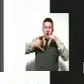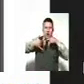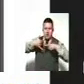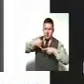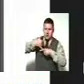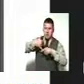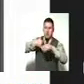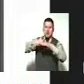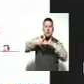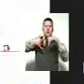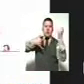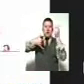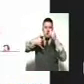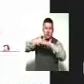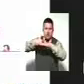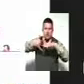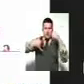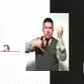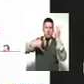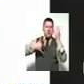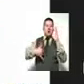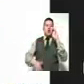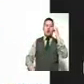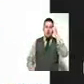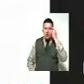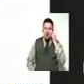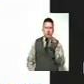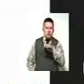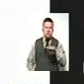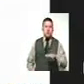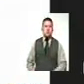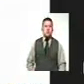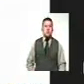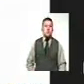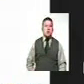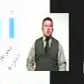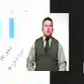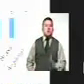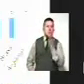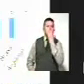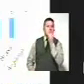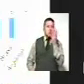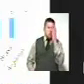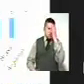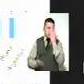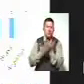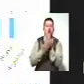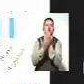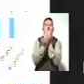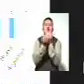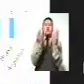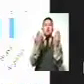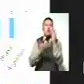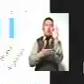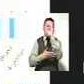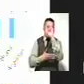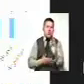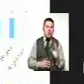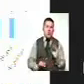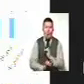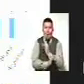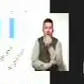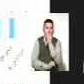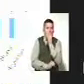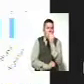Amazonas, sigamos, en Chocó. Pero ya vamos a los números, muy concretos. Porcentaje de